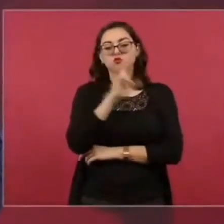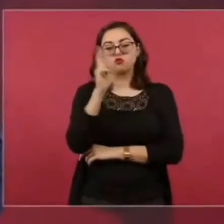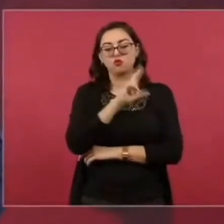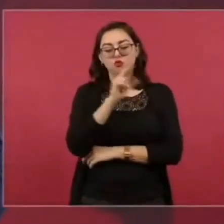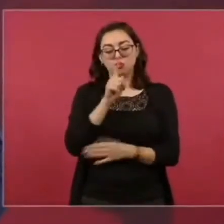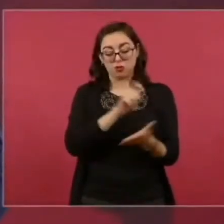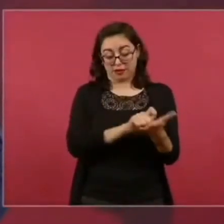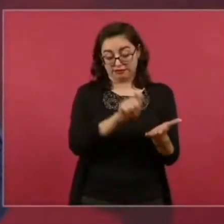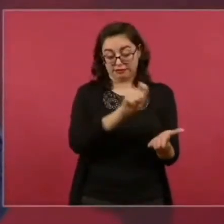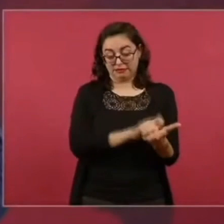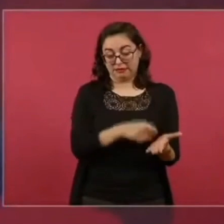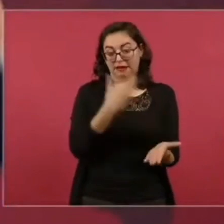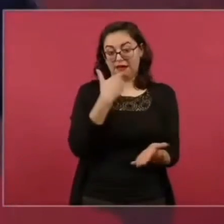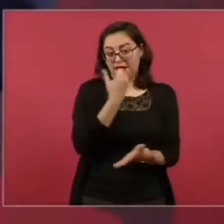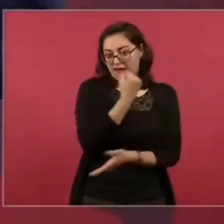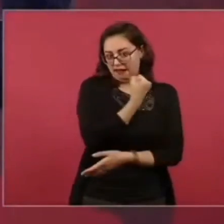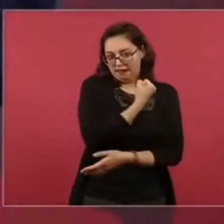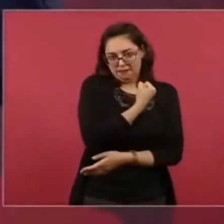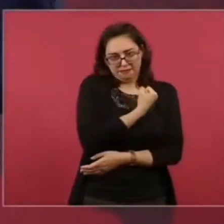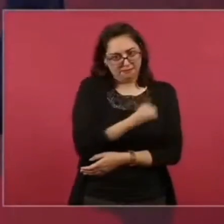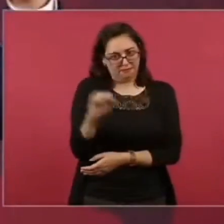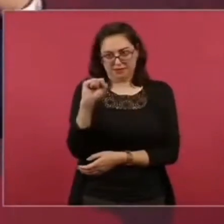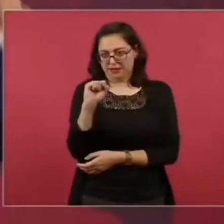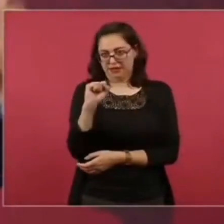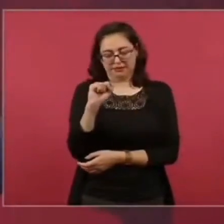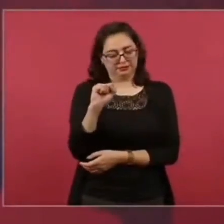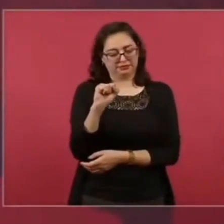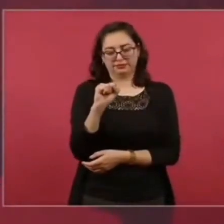Gogol, porque